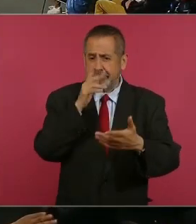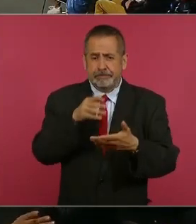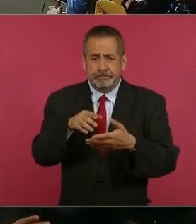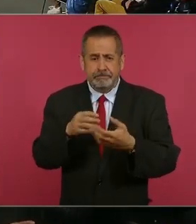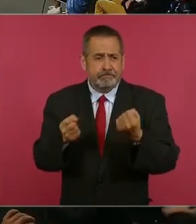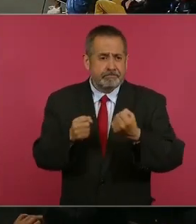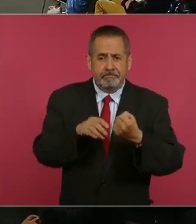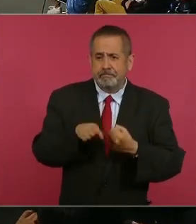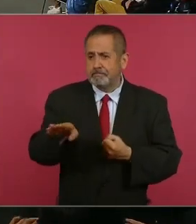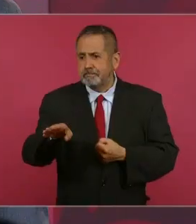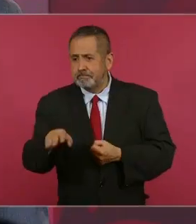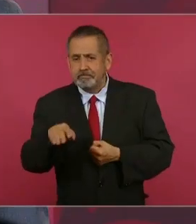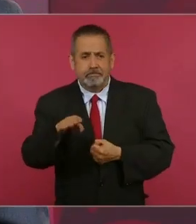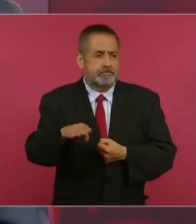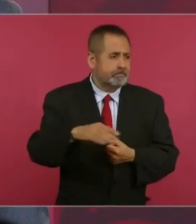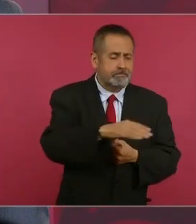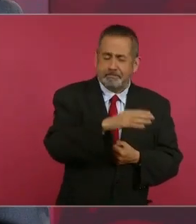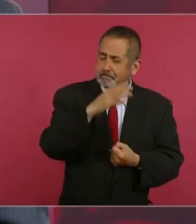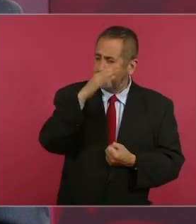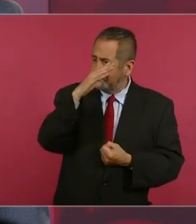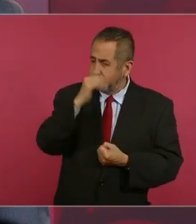transitar